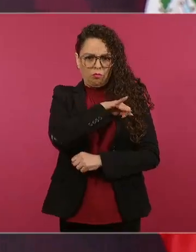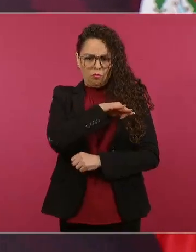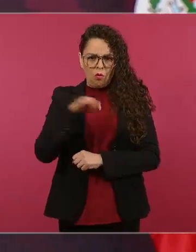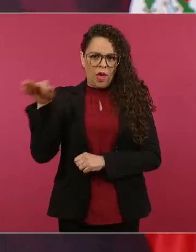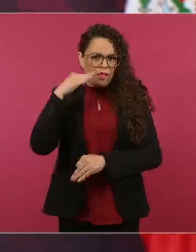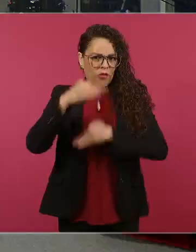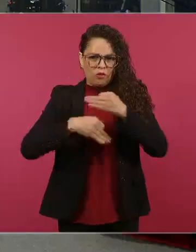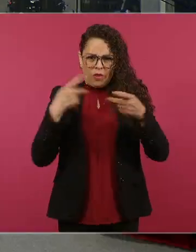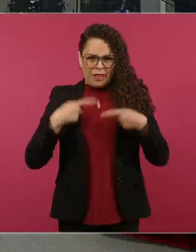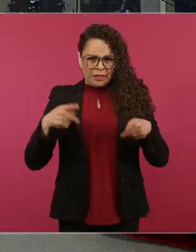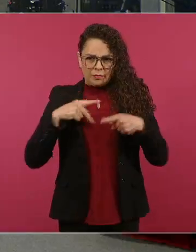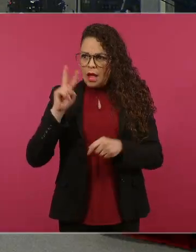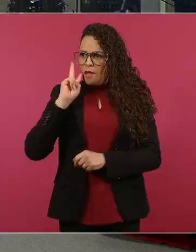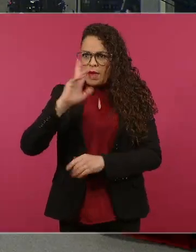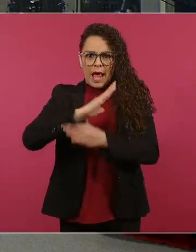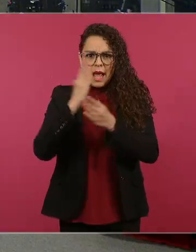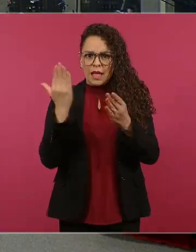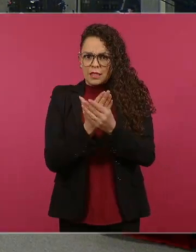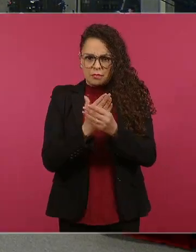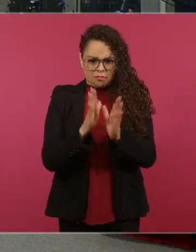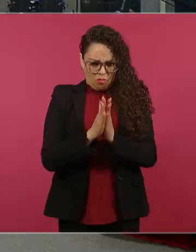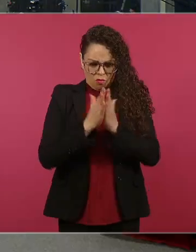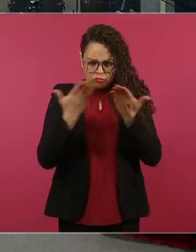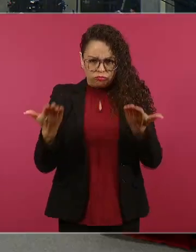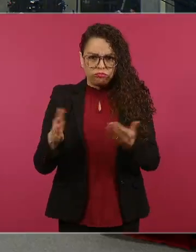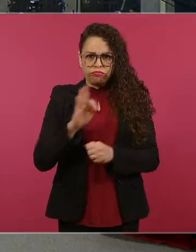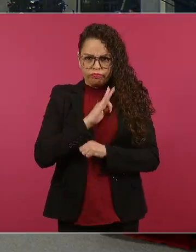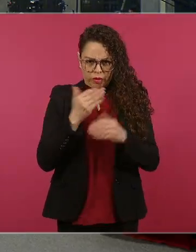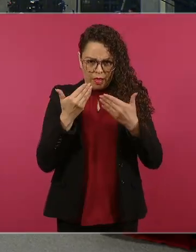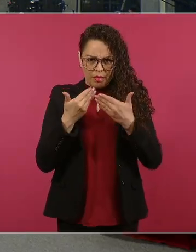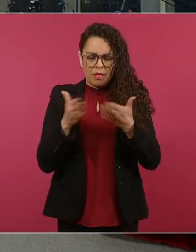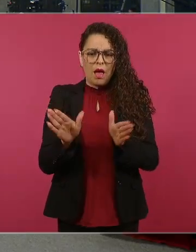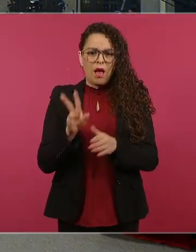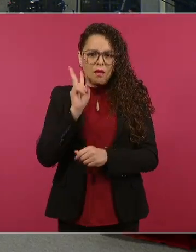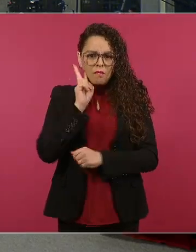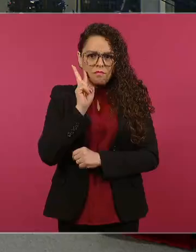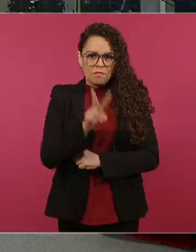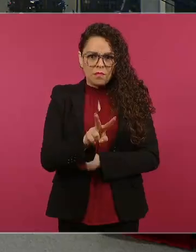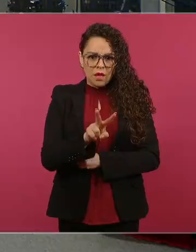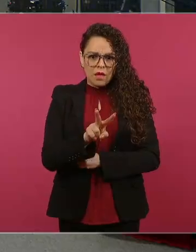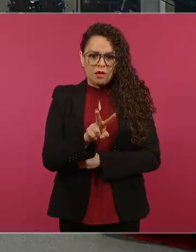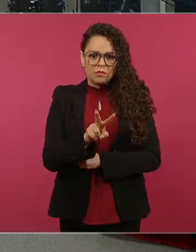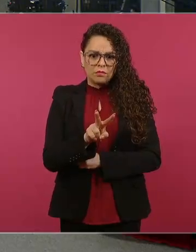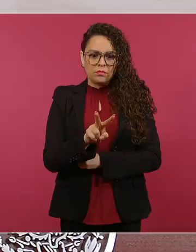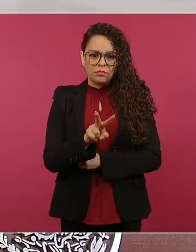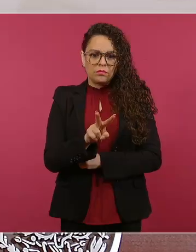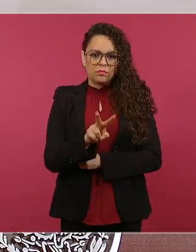todos, porque nuestros adversarios iban a decir: